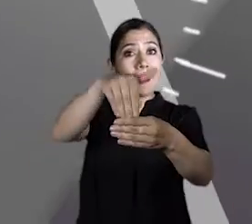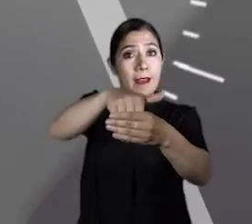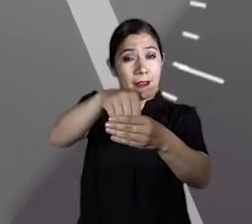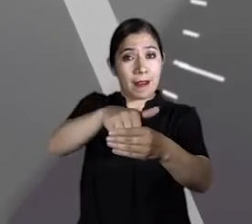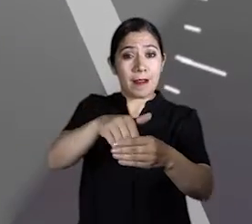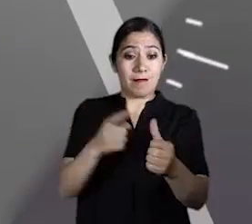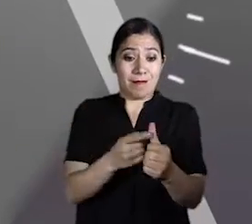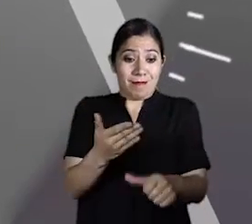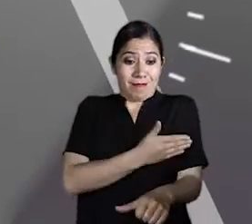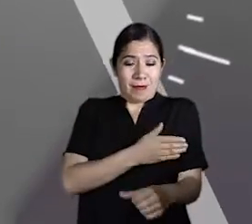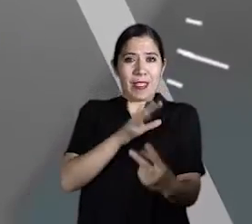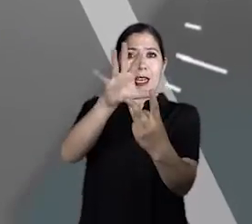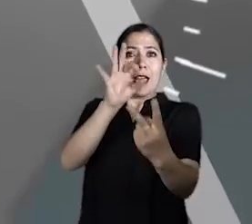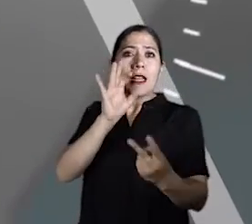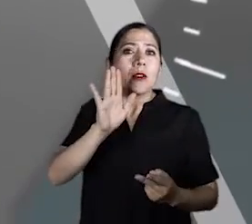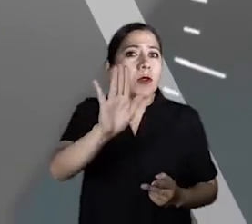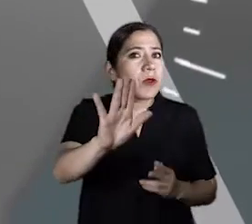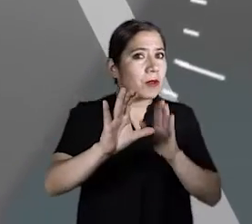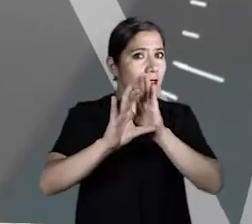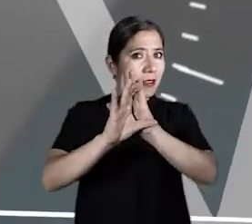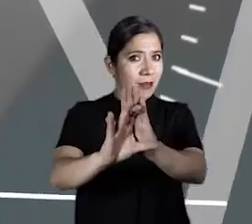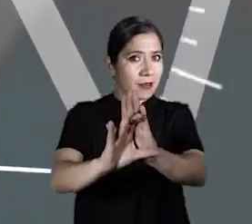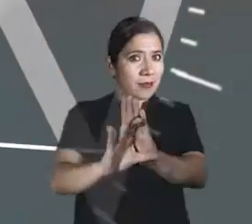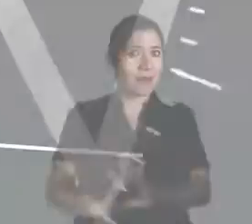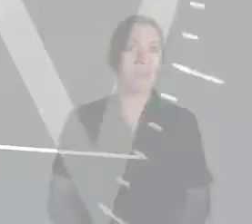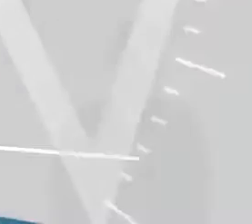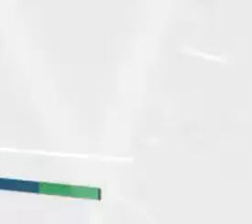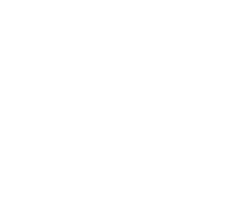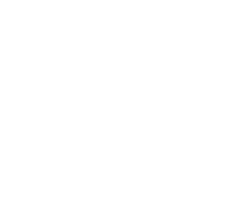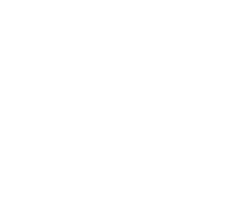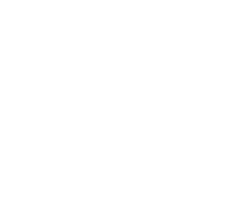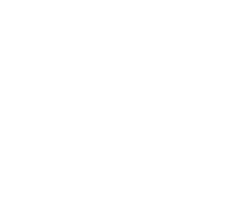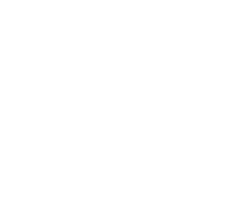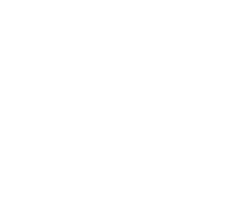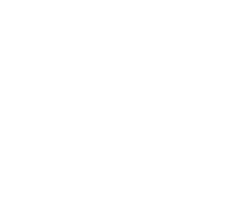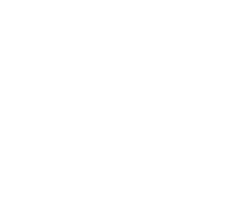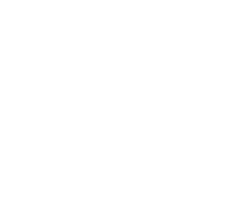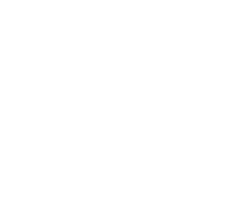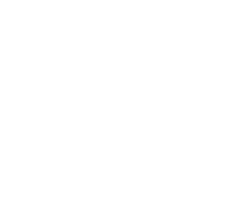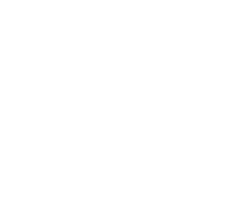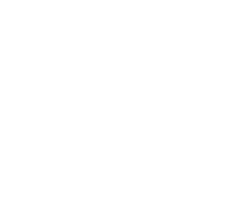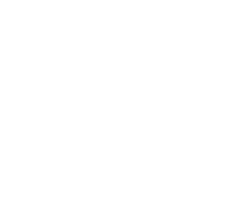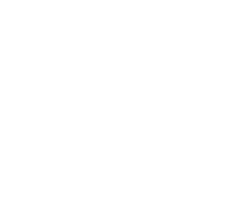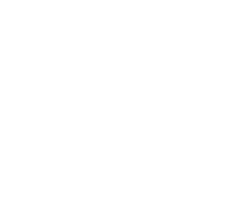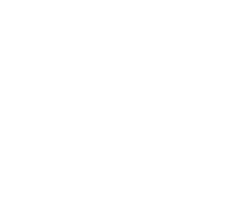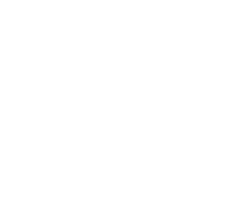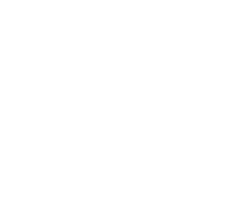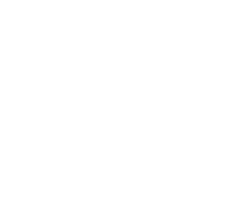Vote en las primarias. Elige a tus candidatas y candidatos. Órgano Electoral Plurinacional.